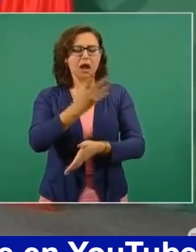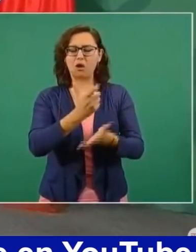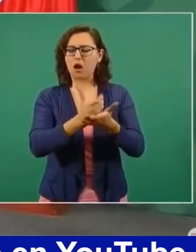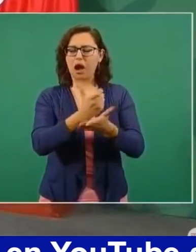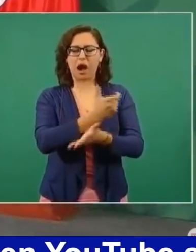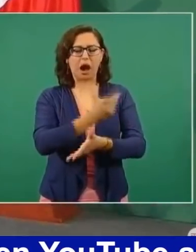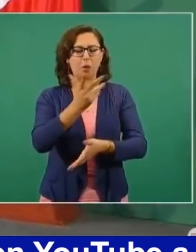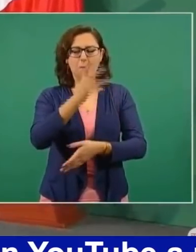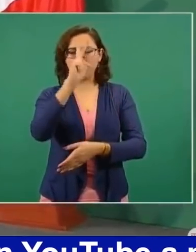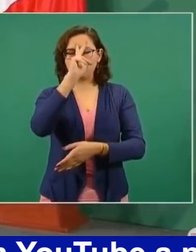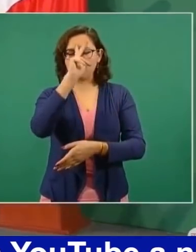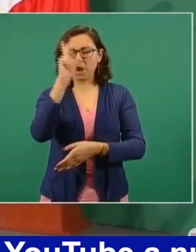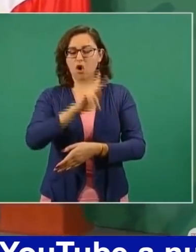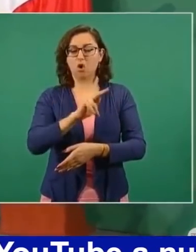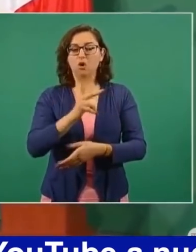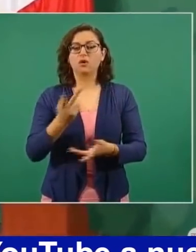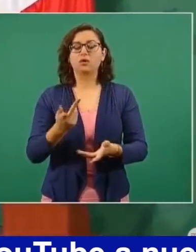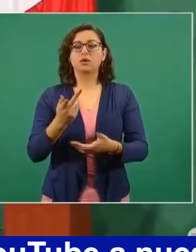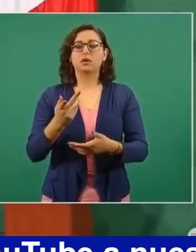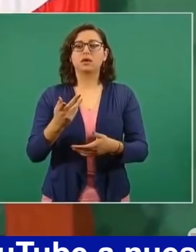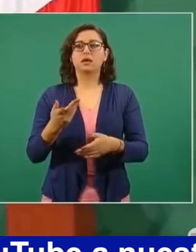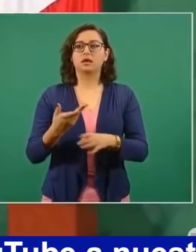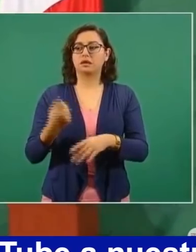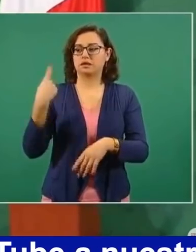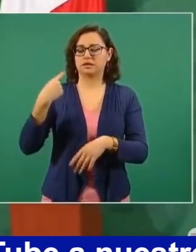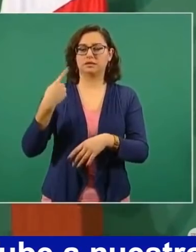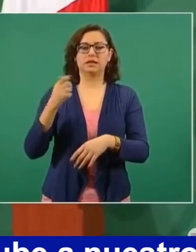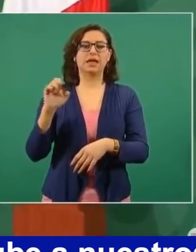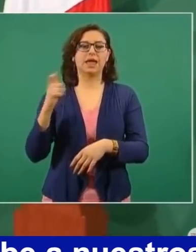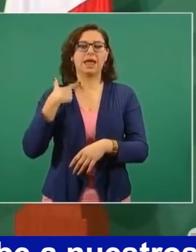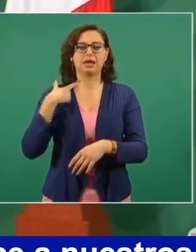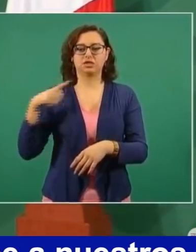Pagó Pemex en el sexenio pasado